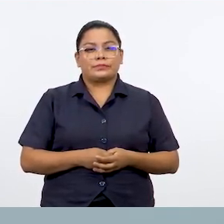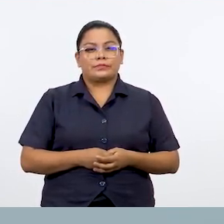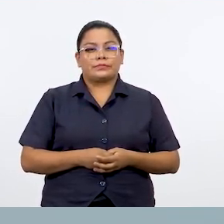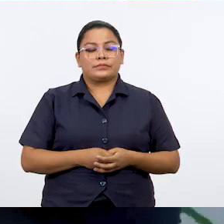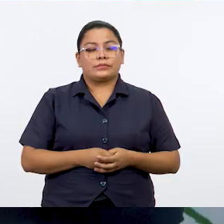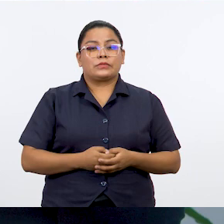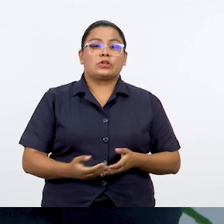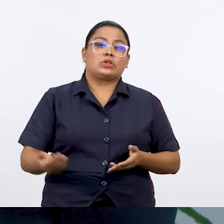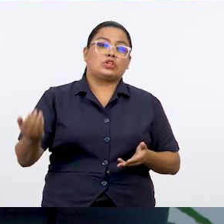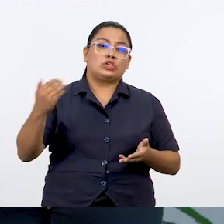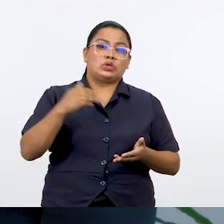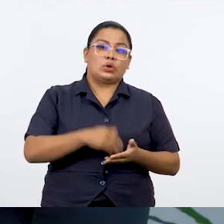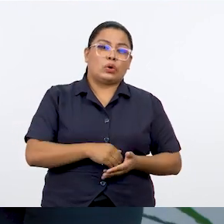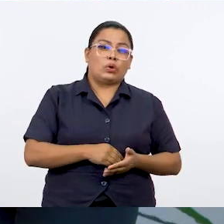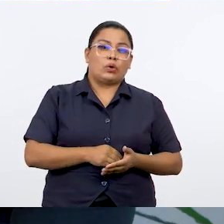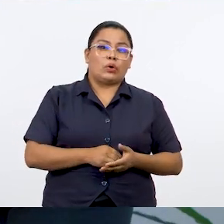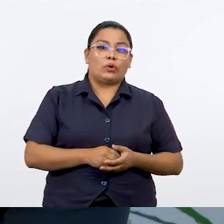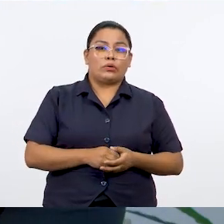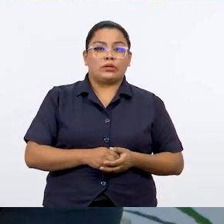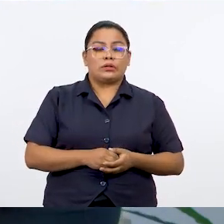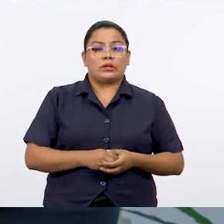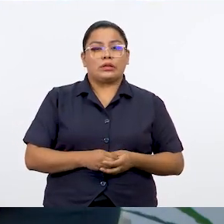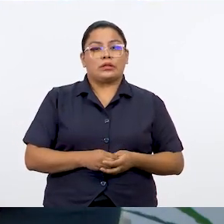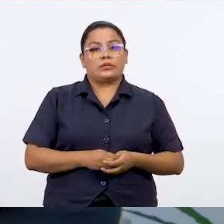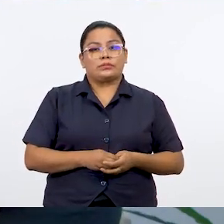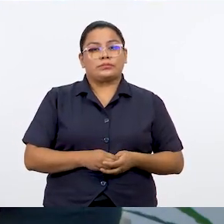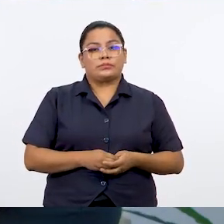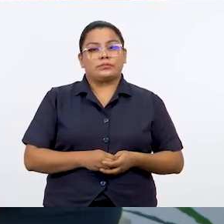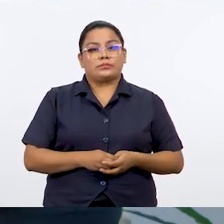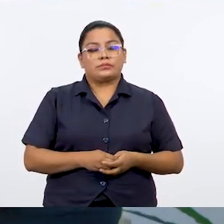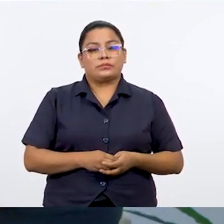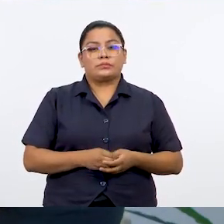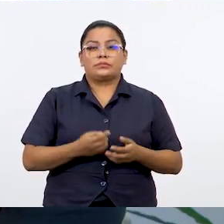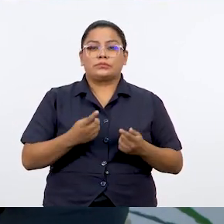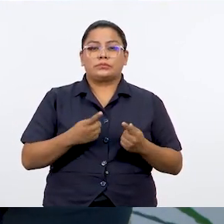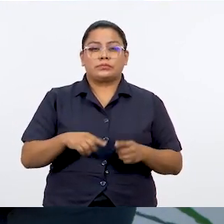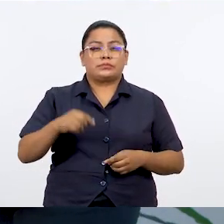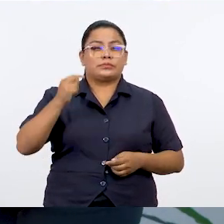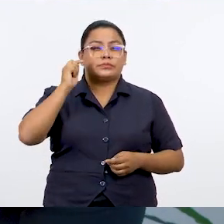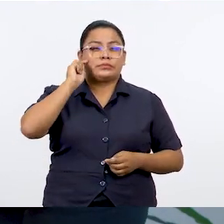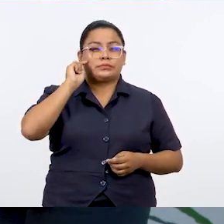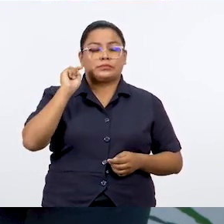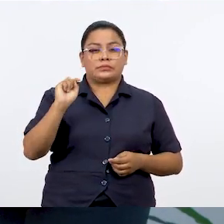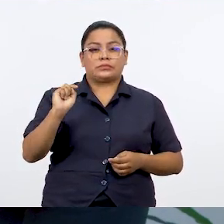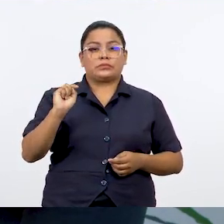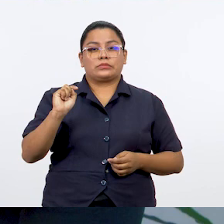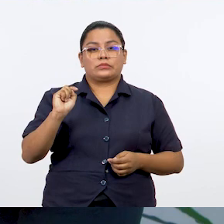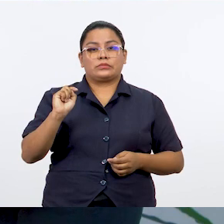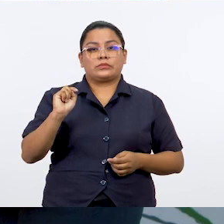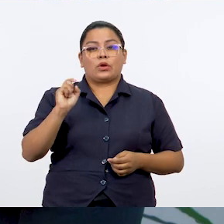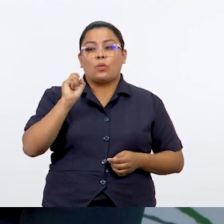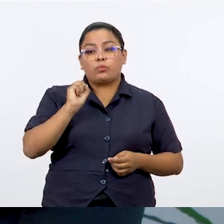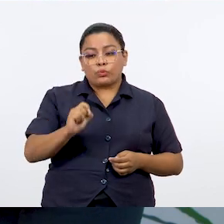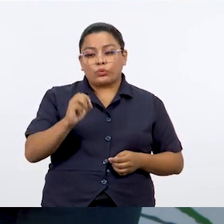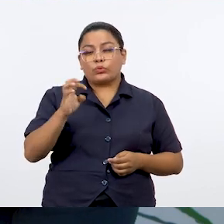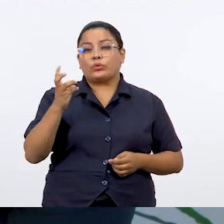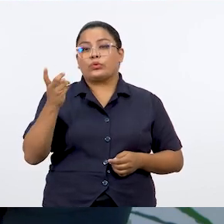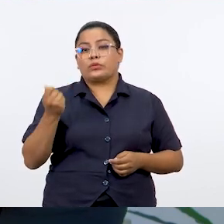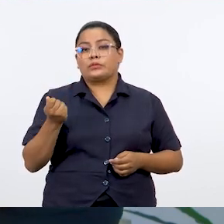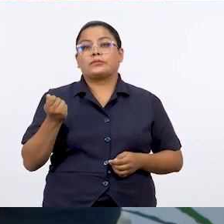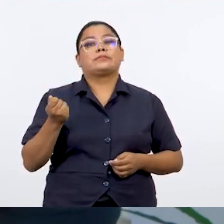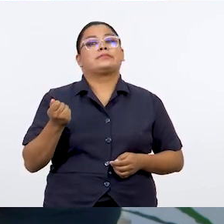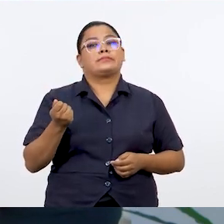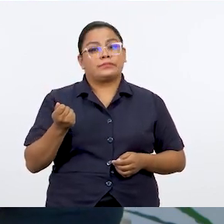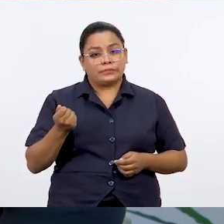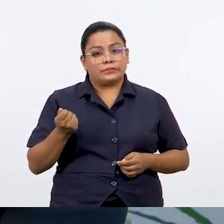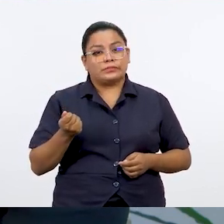Y de nuevo tenemos que bajar la siguiente cifra. Pero si se fijan, vamos a trabajar con décimas, es decir,